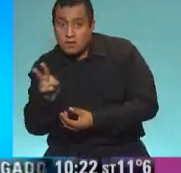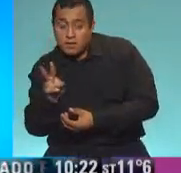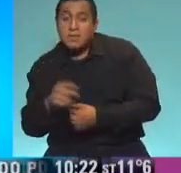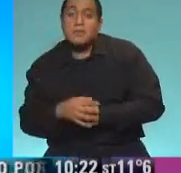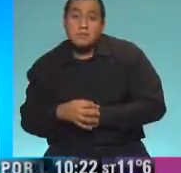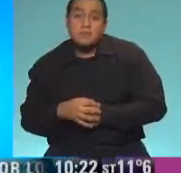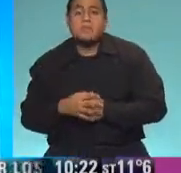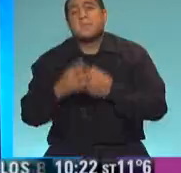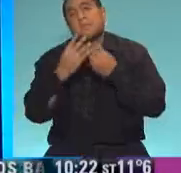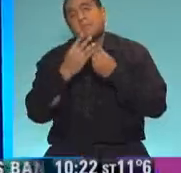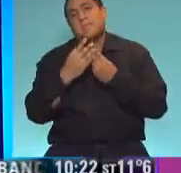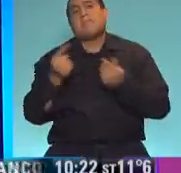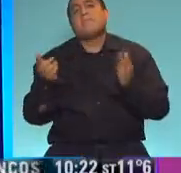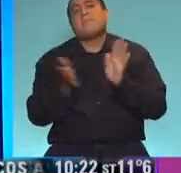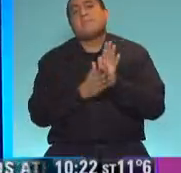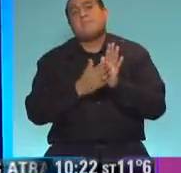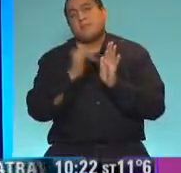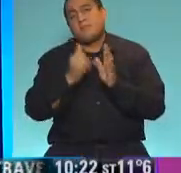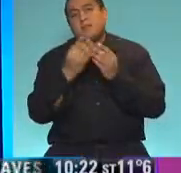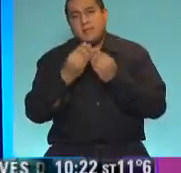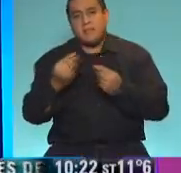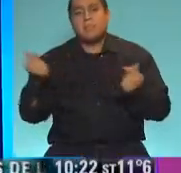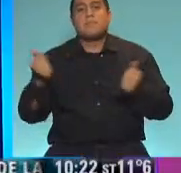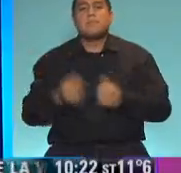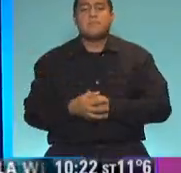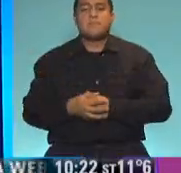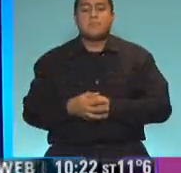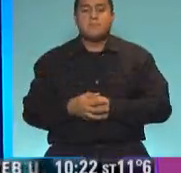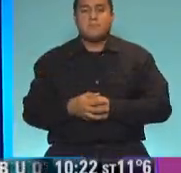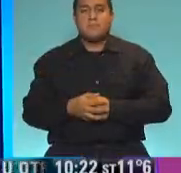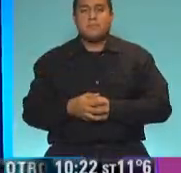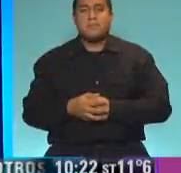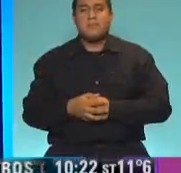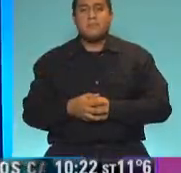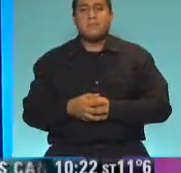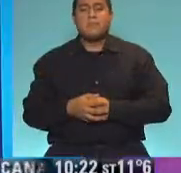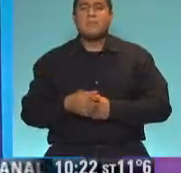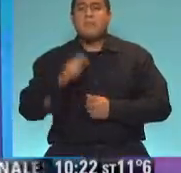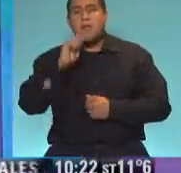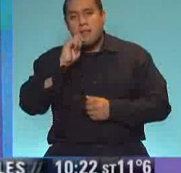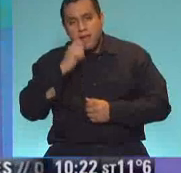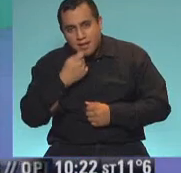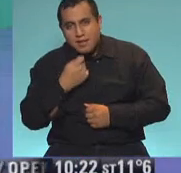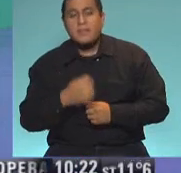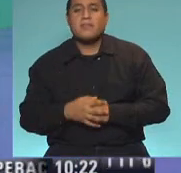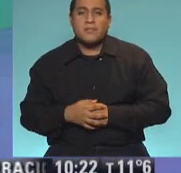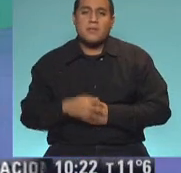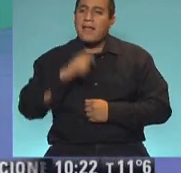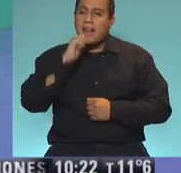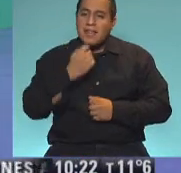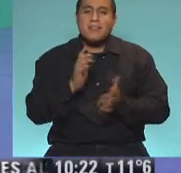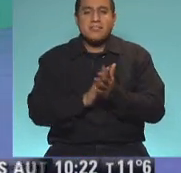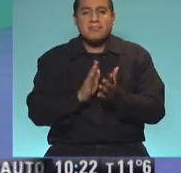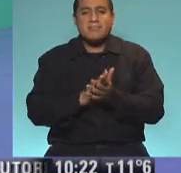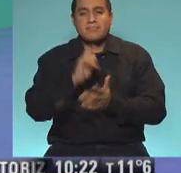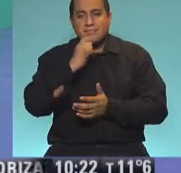Y colorín colorado, este cuento del otro lado del mundo ha terminado. ¡Qué lindo!